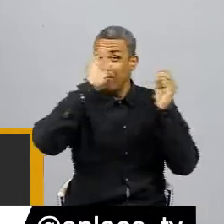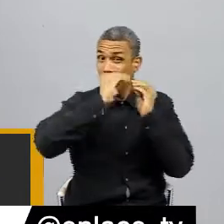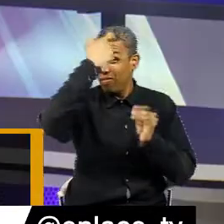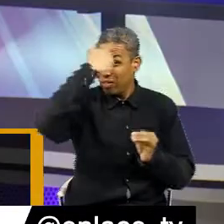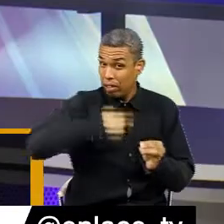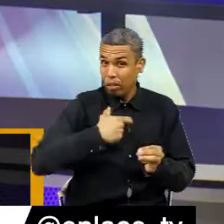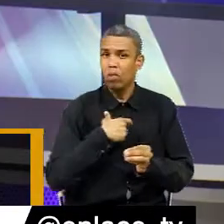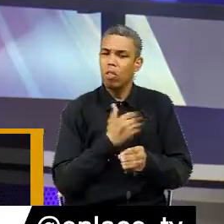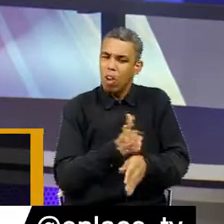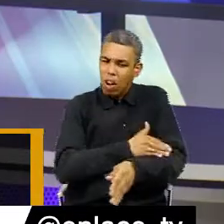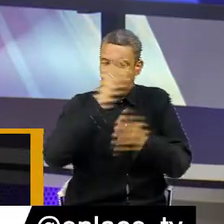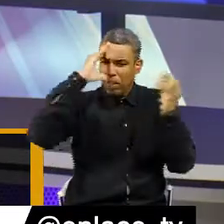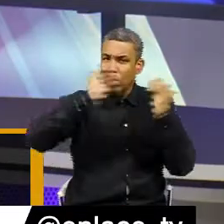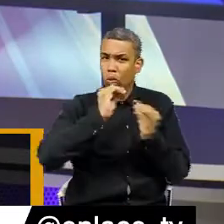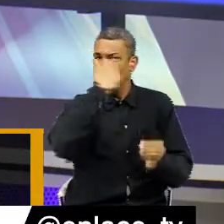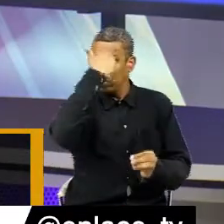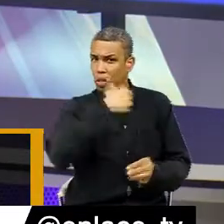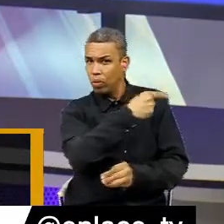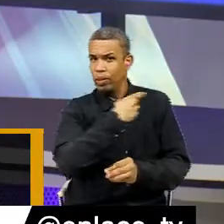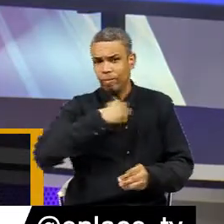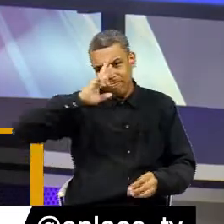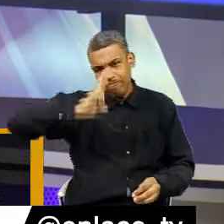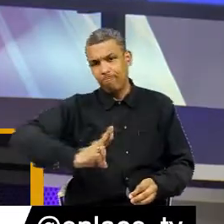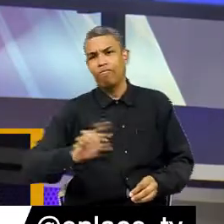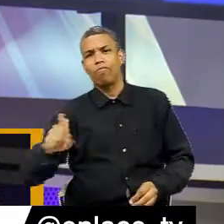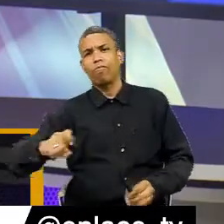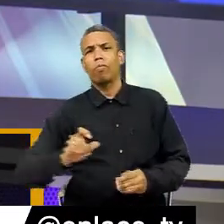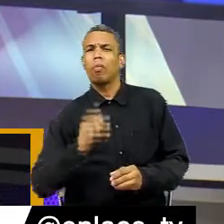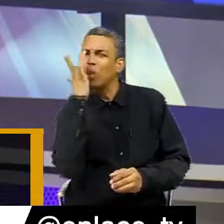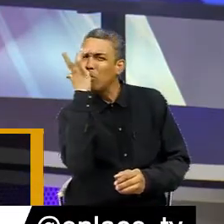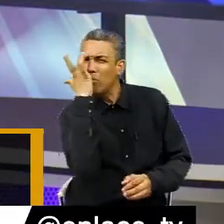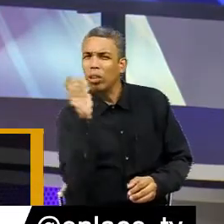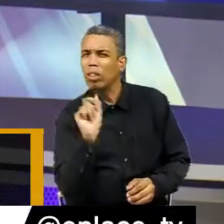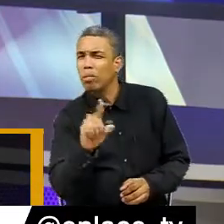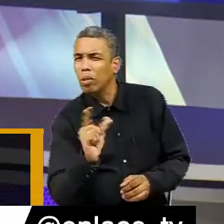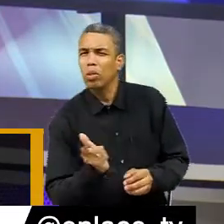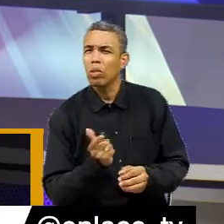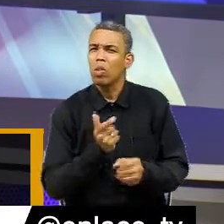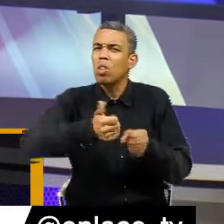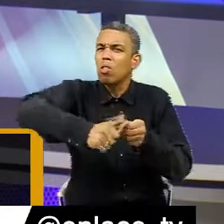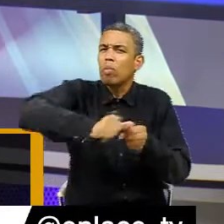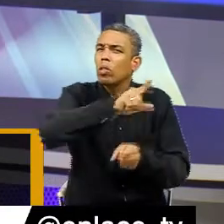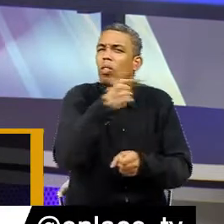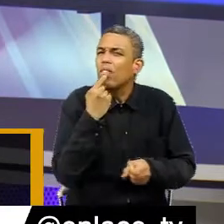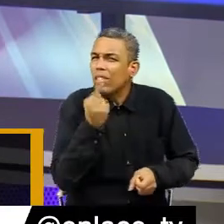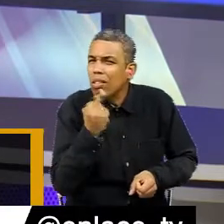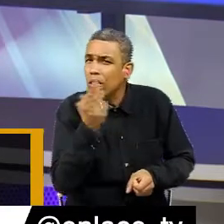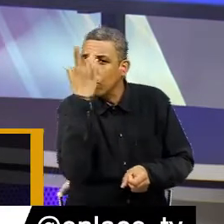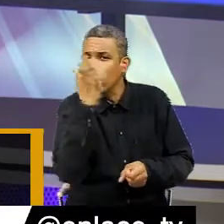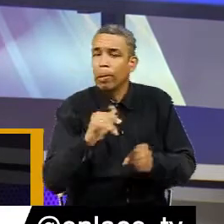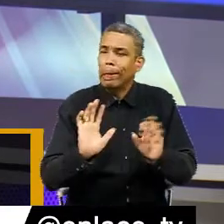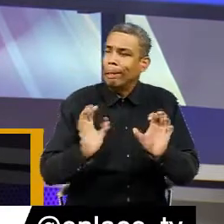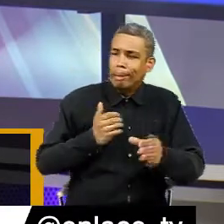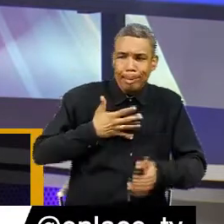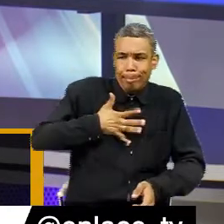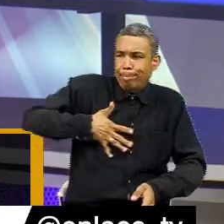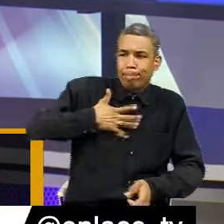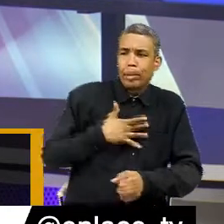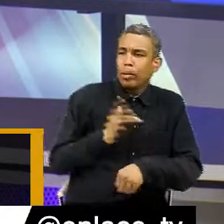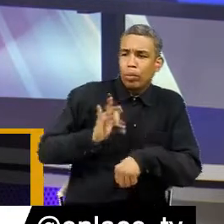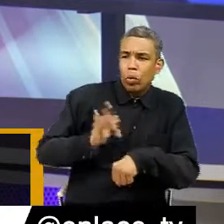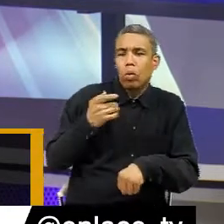desde Ecopetrol para realizar estas rebajas o estos bajones de los sueldos de estos prestadores de servicios